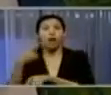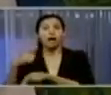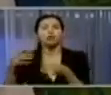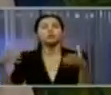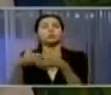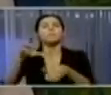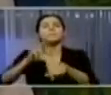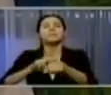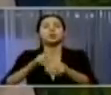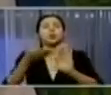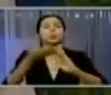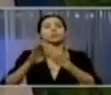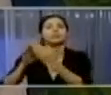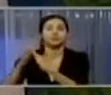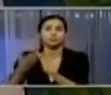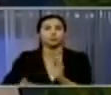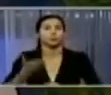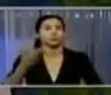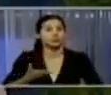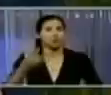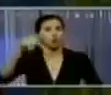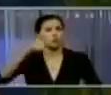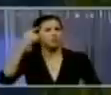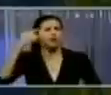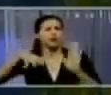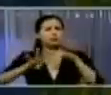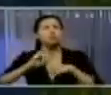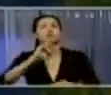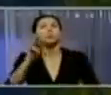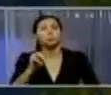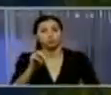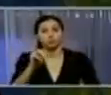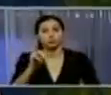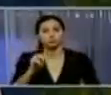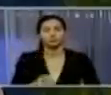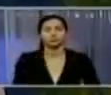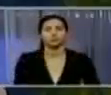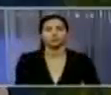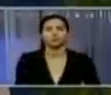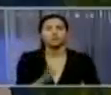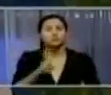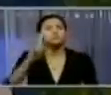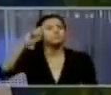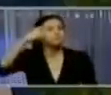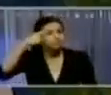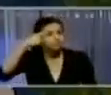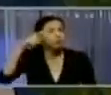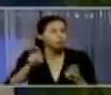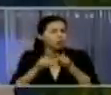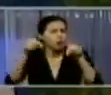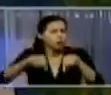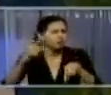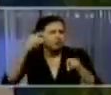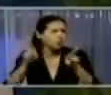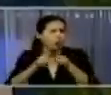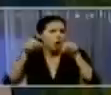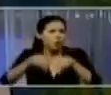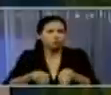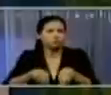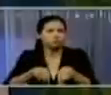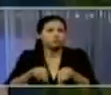Muy importante, hoy es 14 de junio y debemos recordar que un día como hoy,